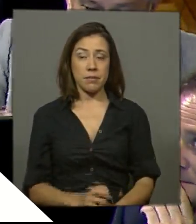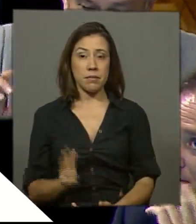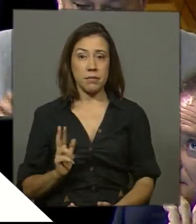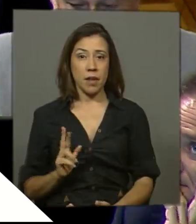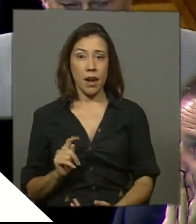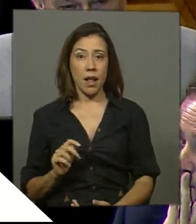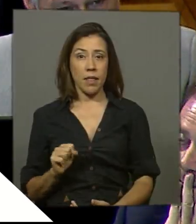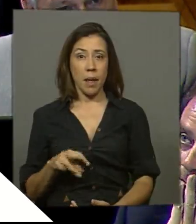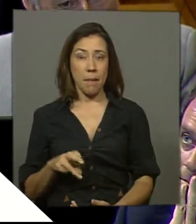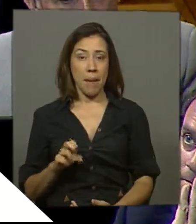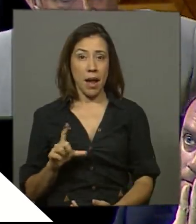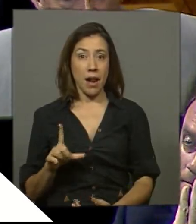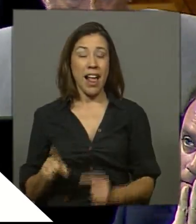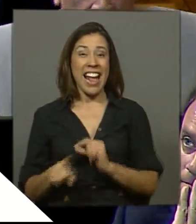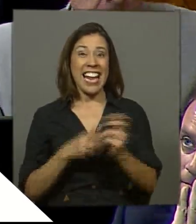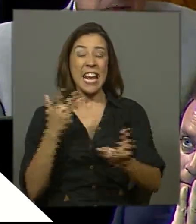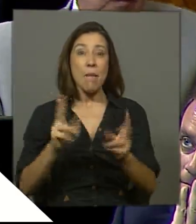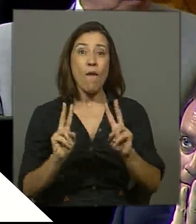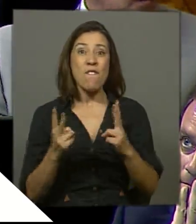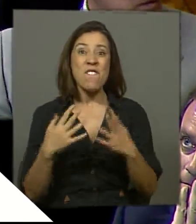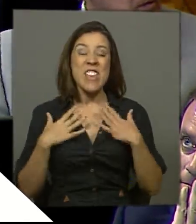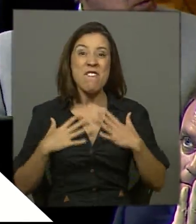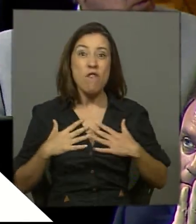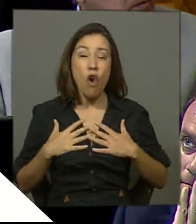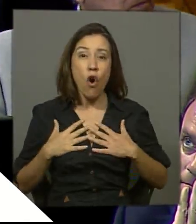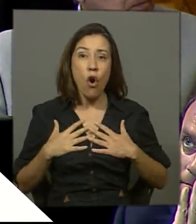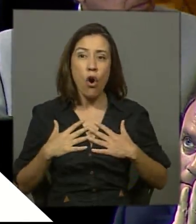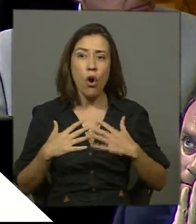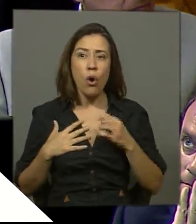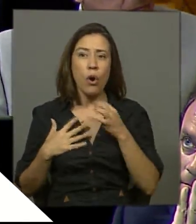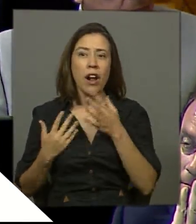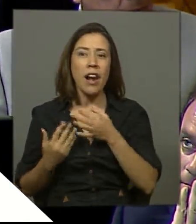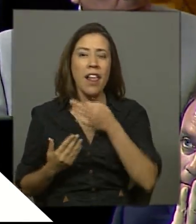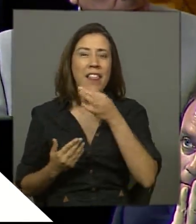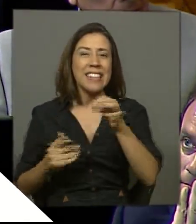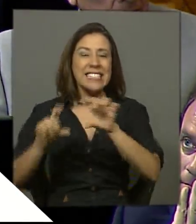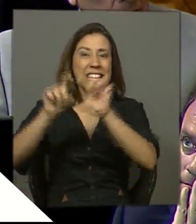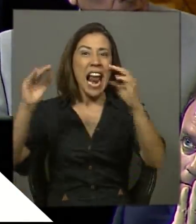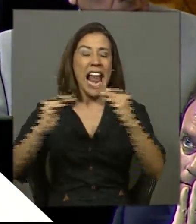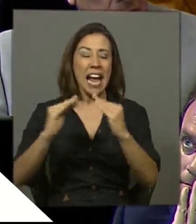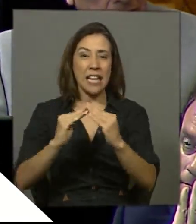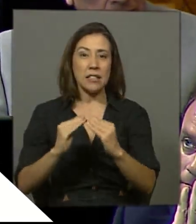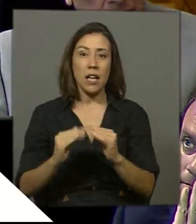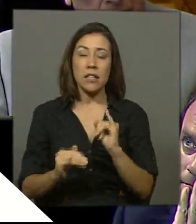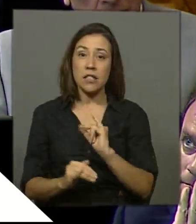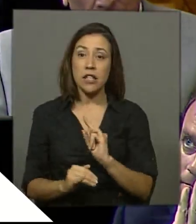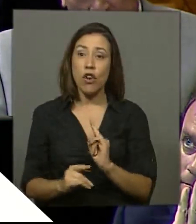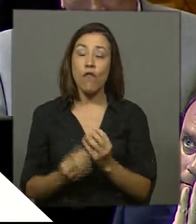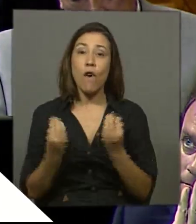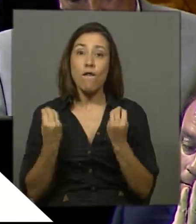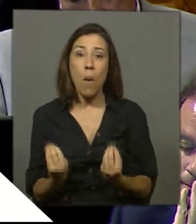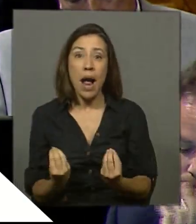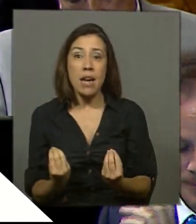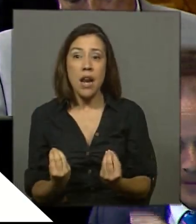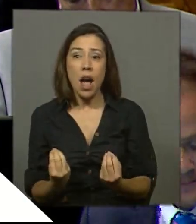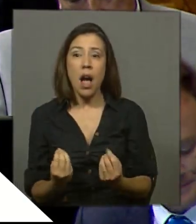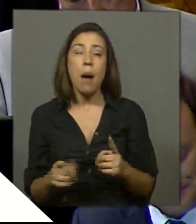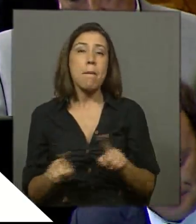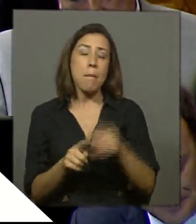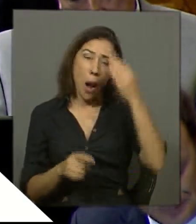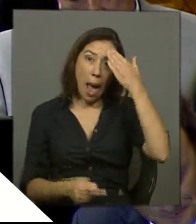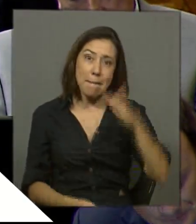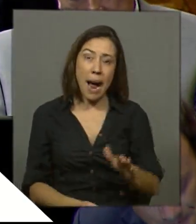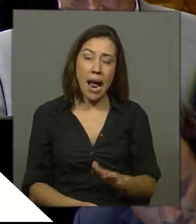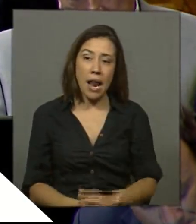retamal fue quemado vivo le quiero decir cuál era la leyenda que había en su casa Decía si no fue a la buena será por las